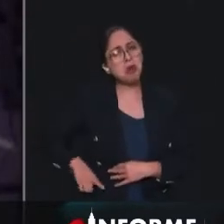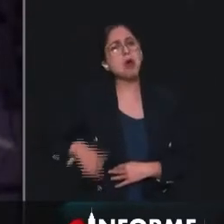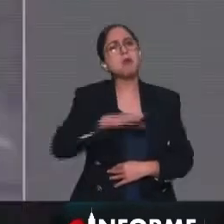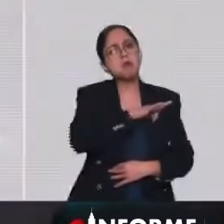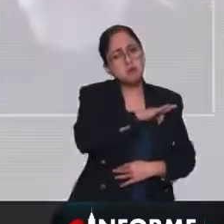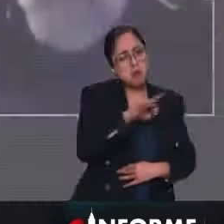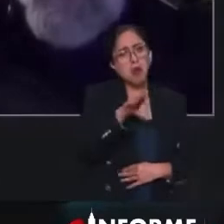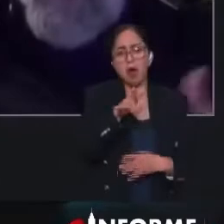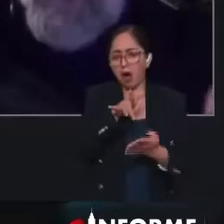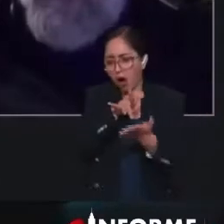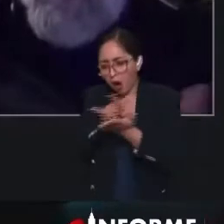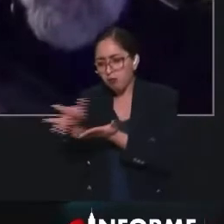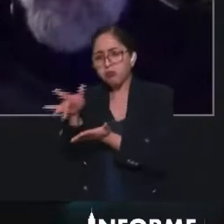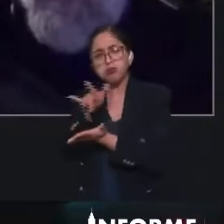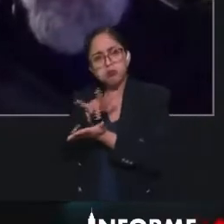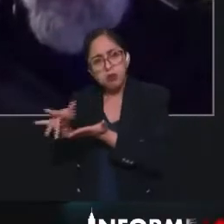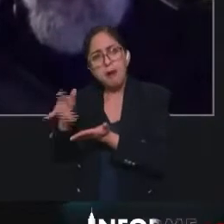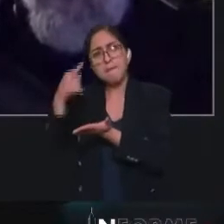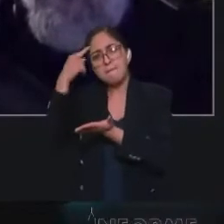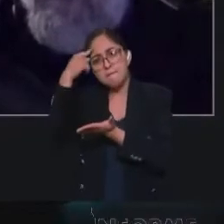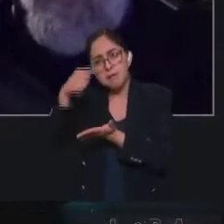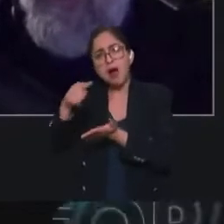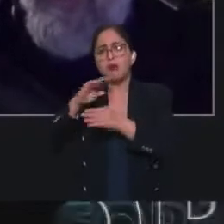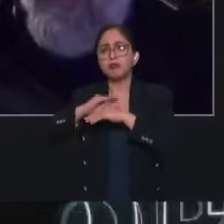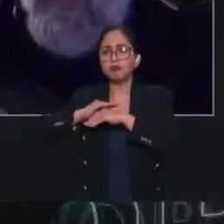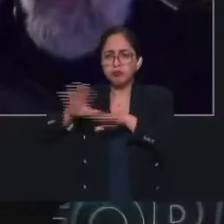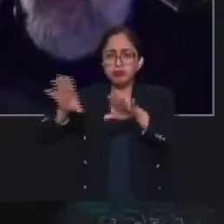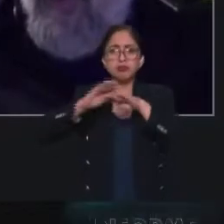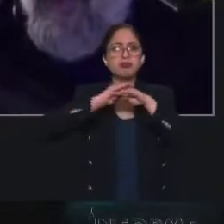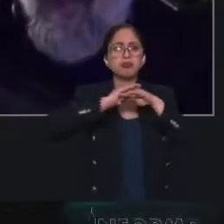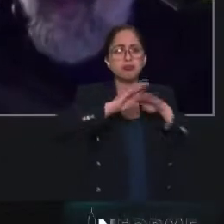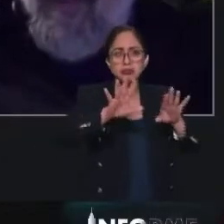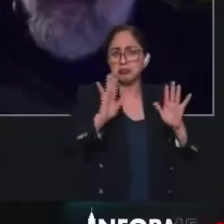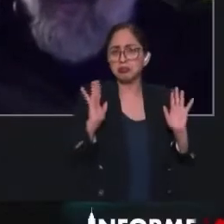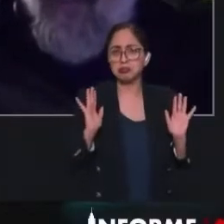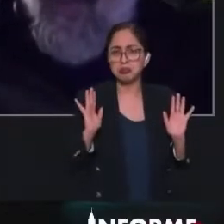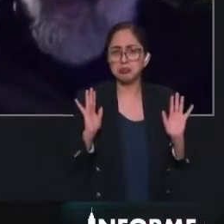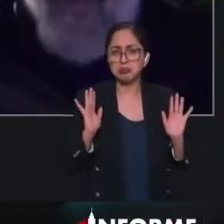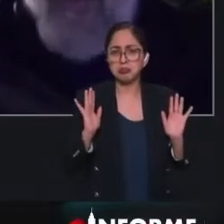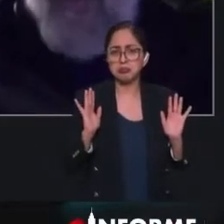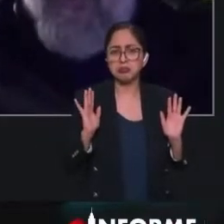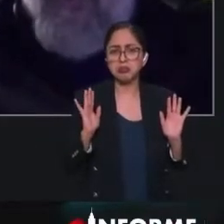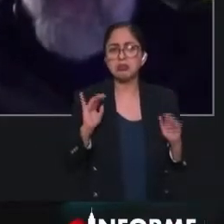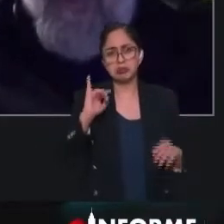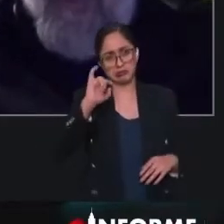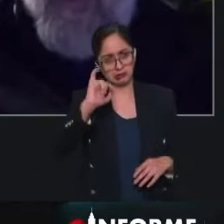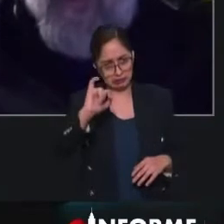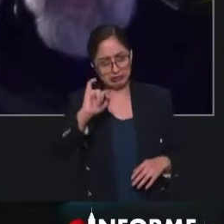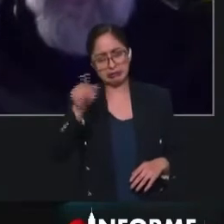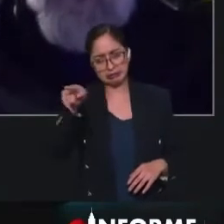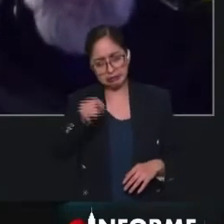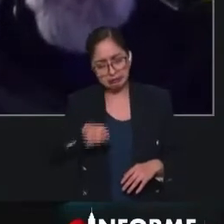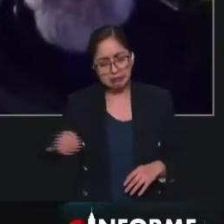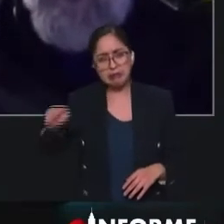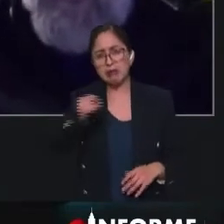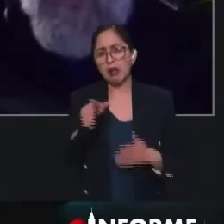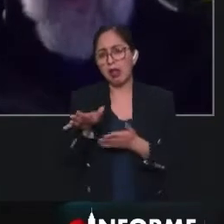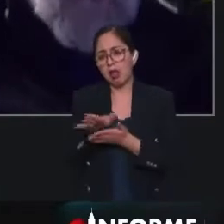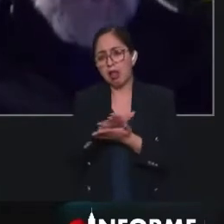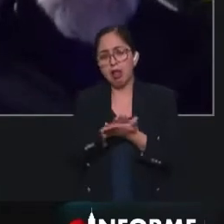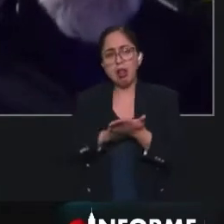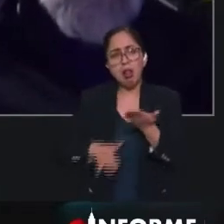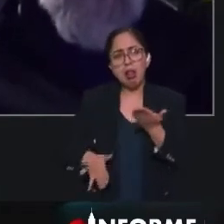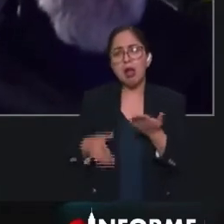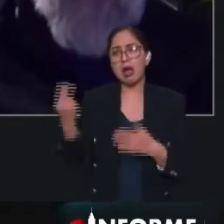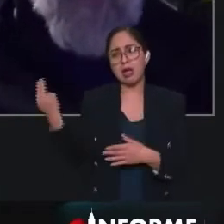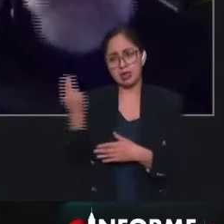un interés público y es cierto que padecen una precariedad enorme a menos que